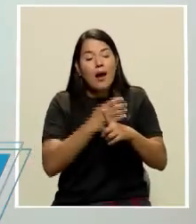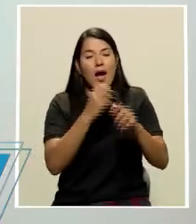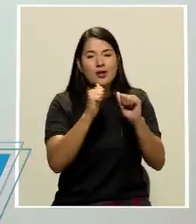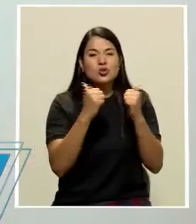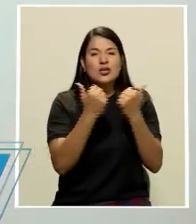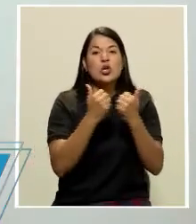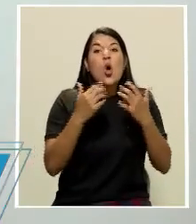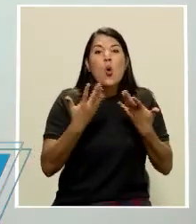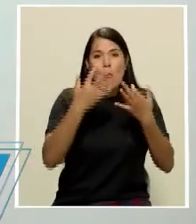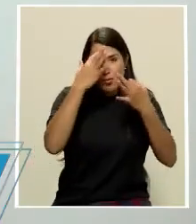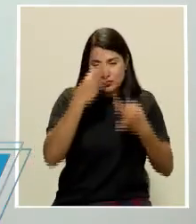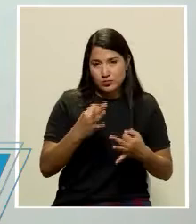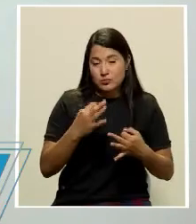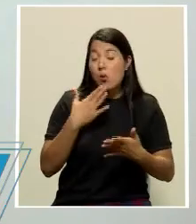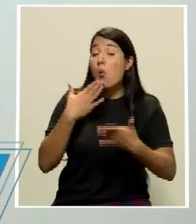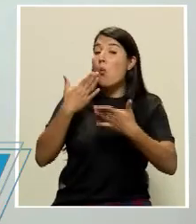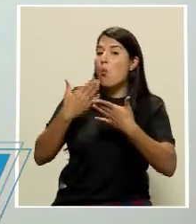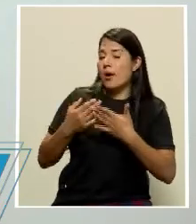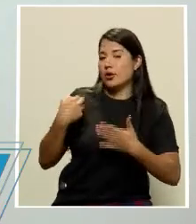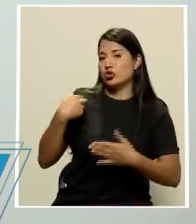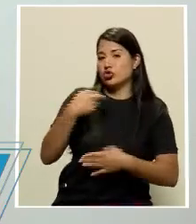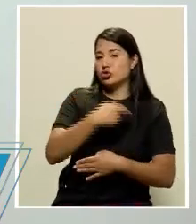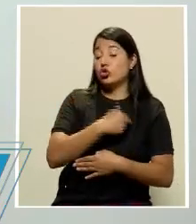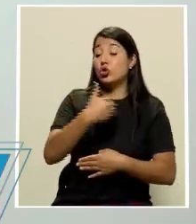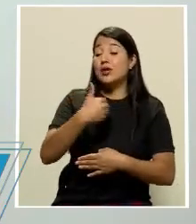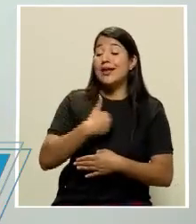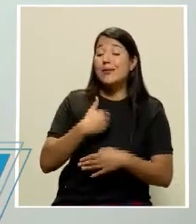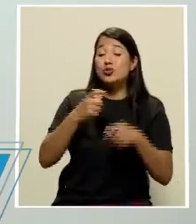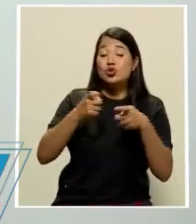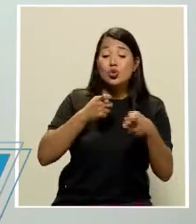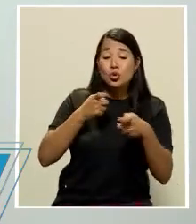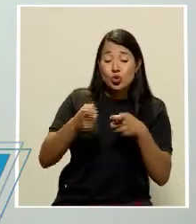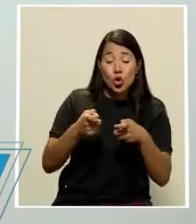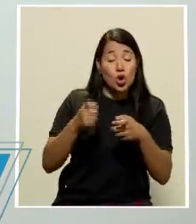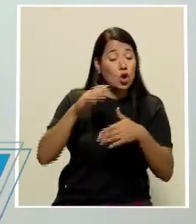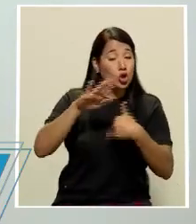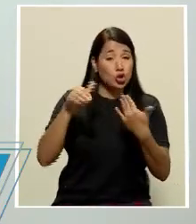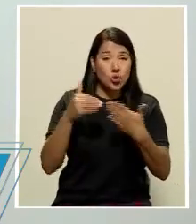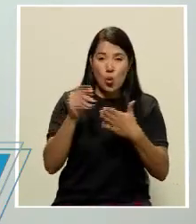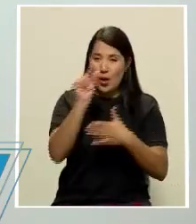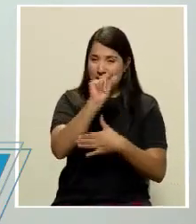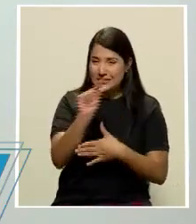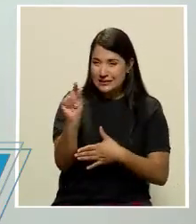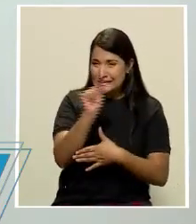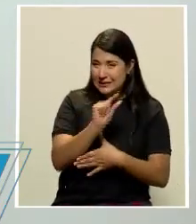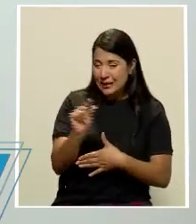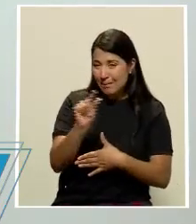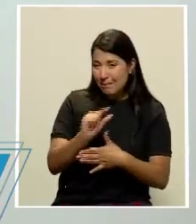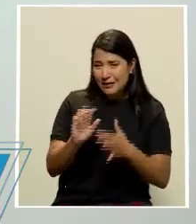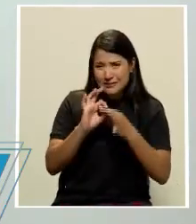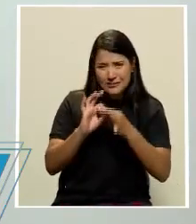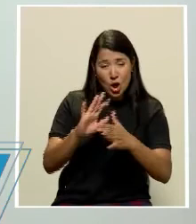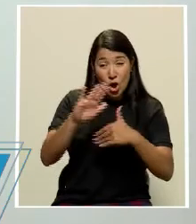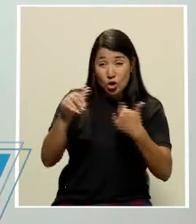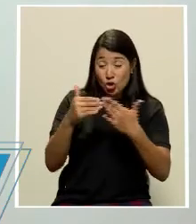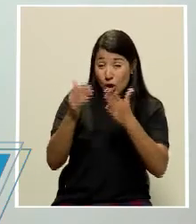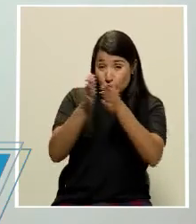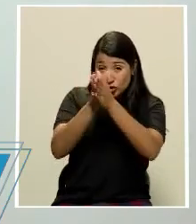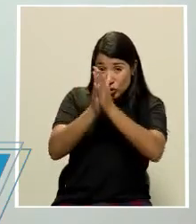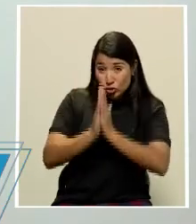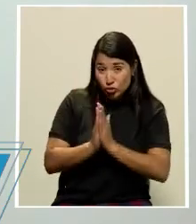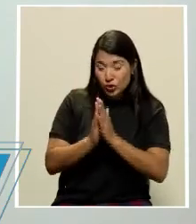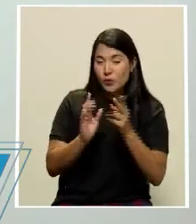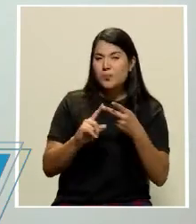Bueno, nosotros llevamos un control que revisamos todas las semanas de todas las solicitudes que han ingresado y tenemos